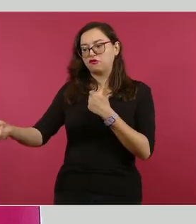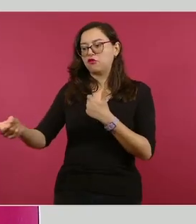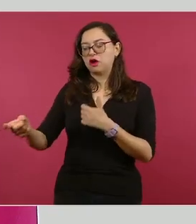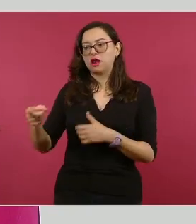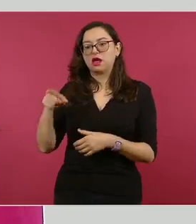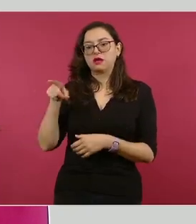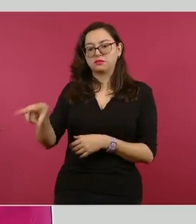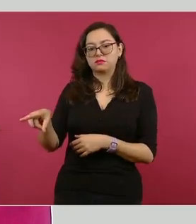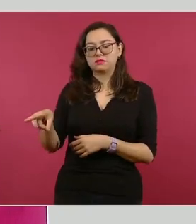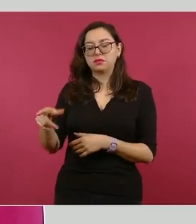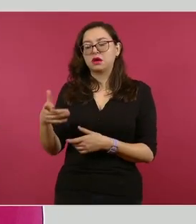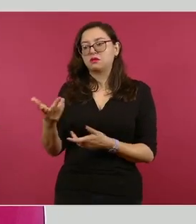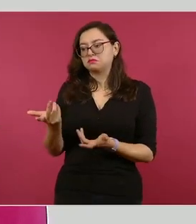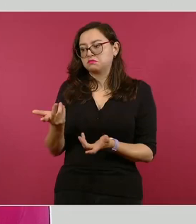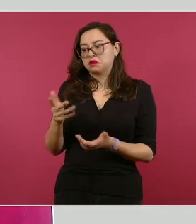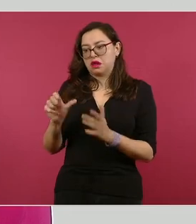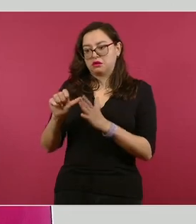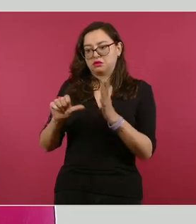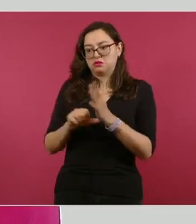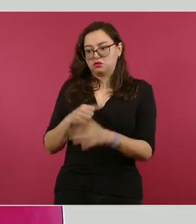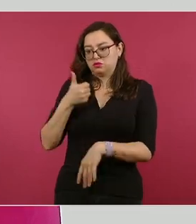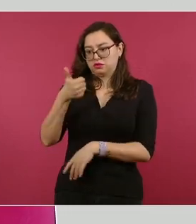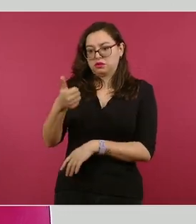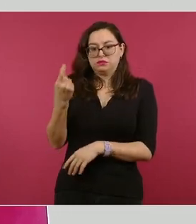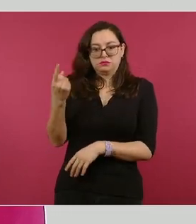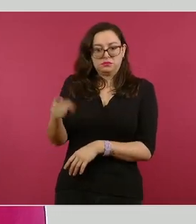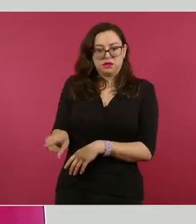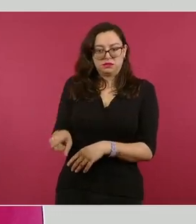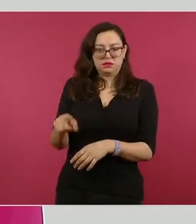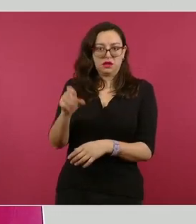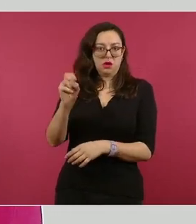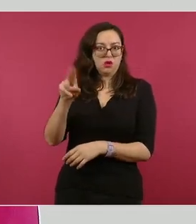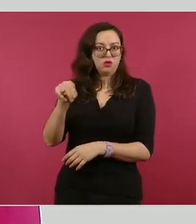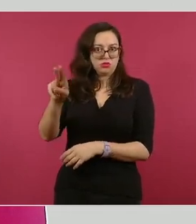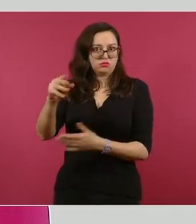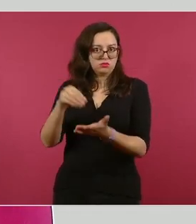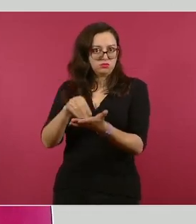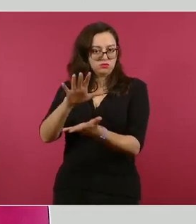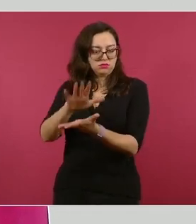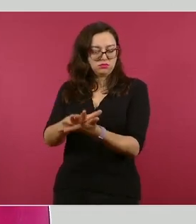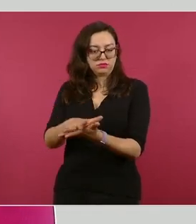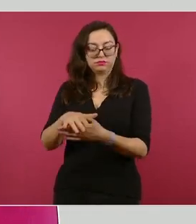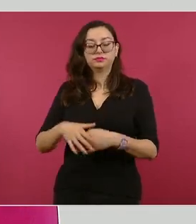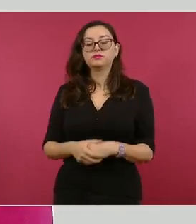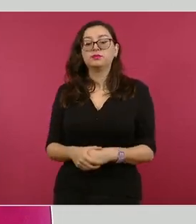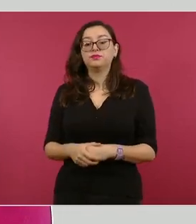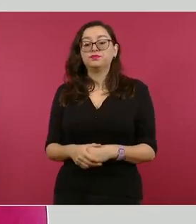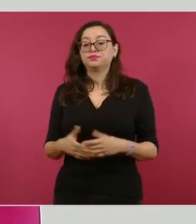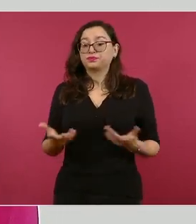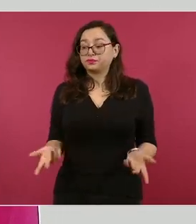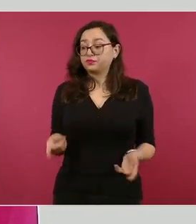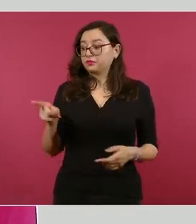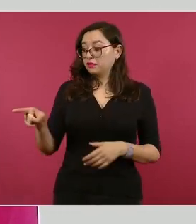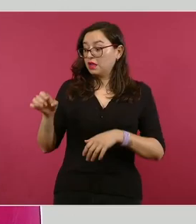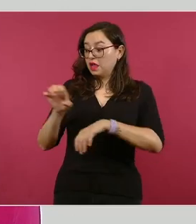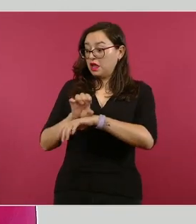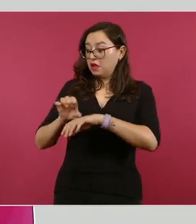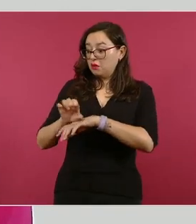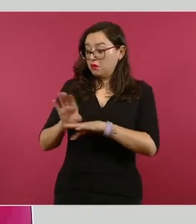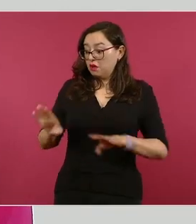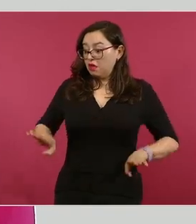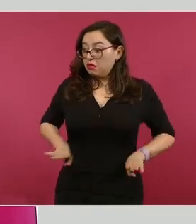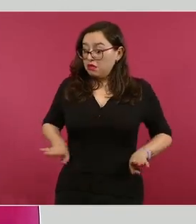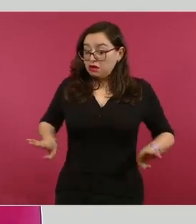dicha Carta de las Naciones Unidas. Establecer el precedente que cualquier Estado o nación que actúe como lo hizo Ecuador